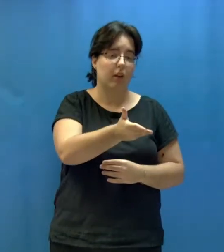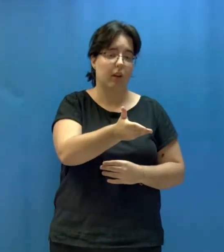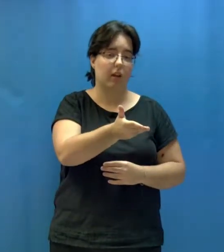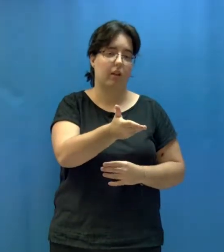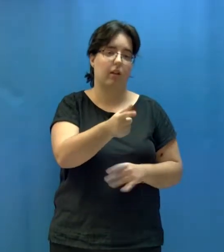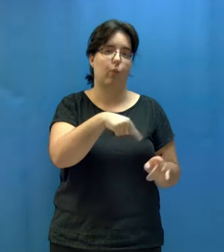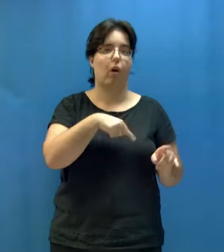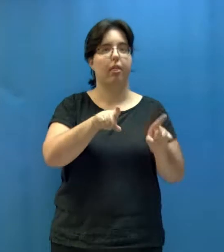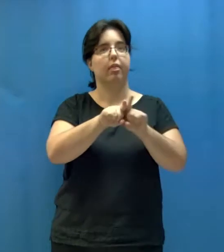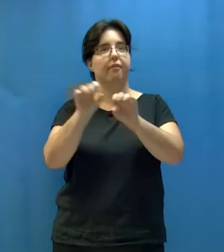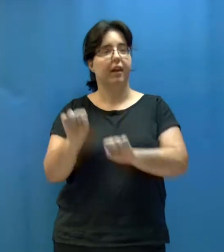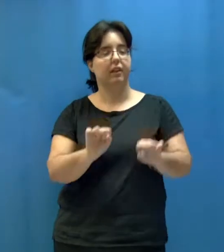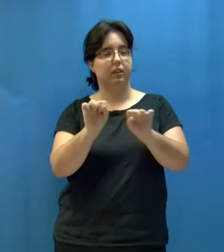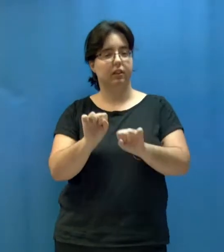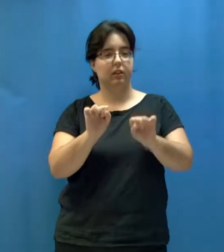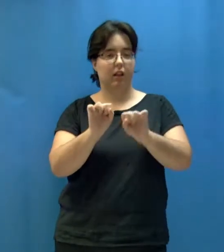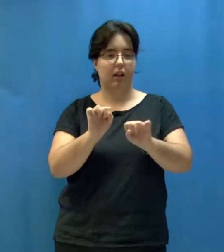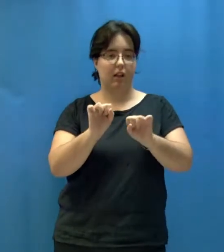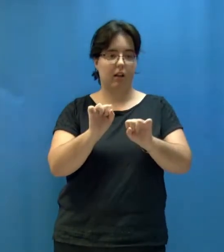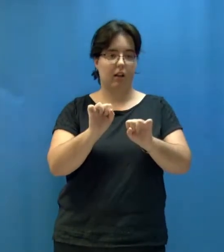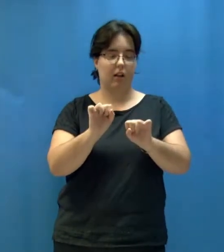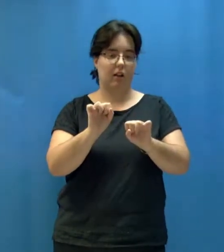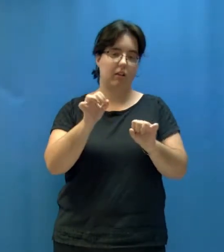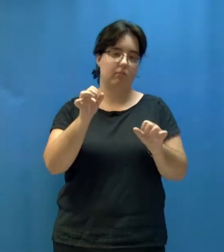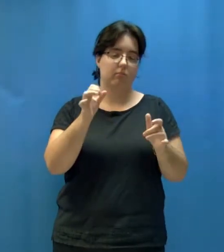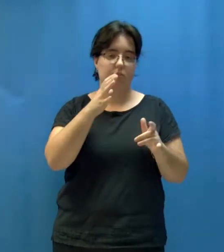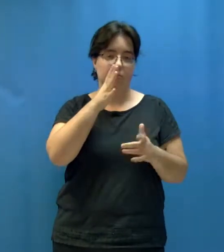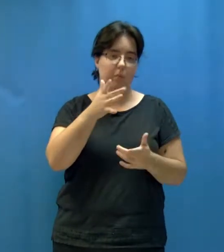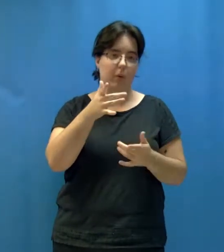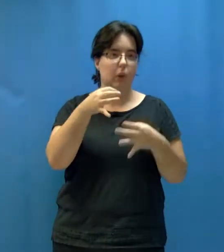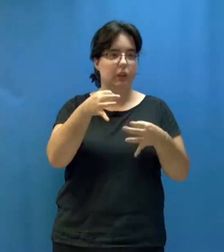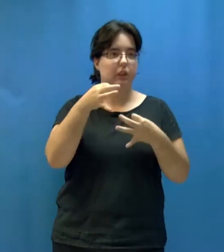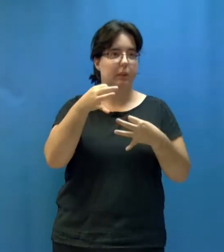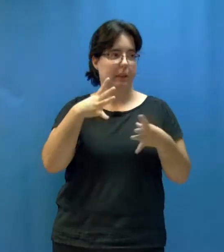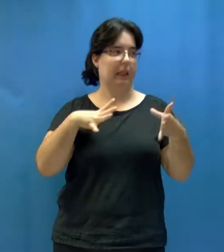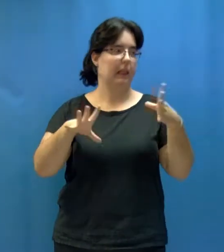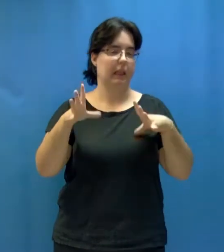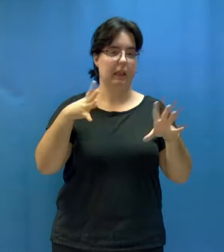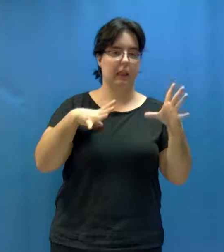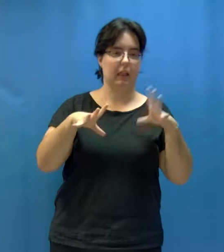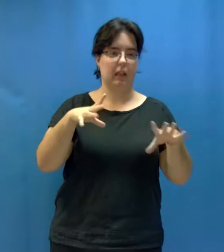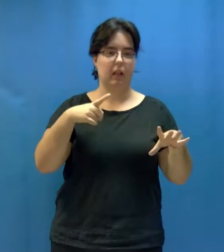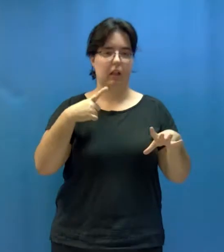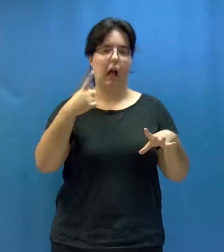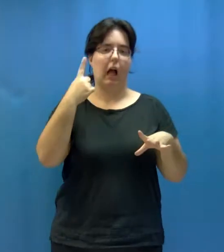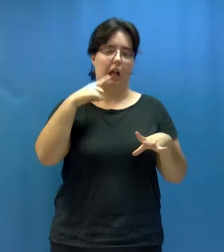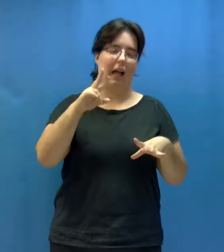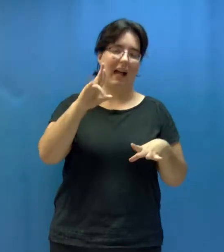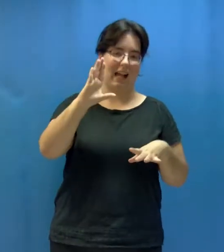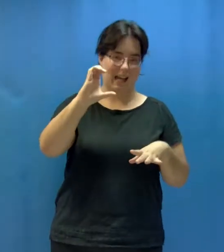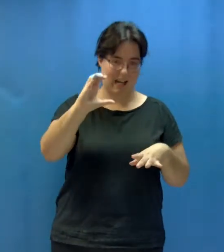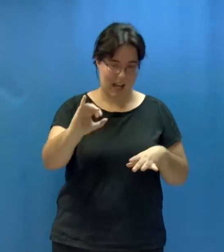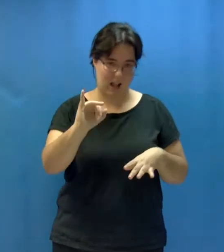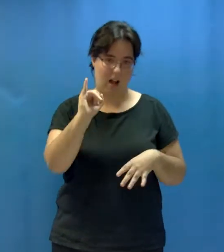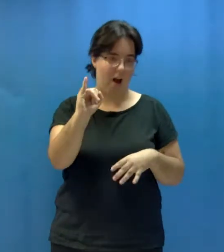defensa para estar constantemente justificando reconocimientos extrajudiciales de crédito, que no son